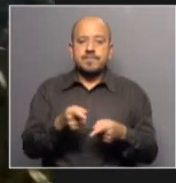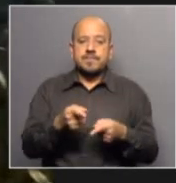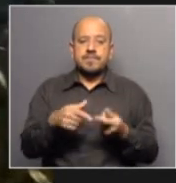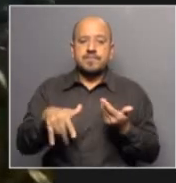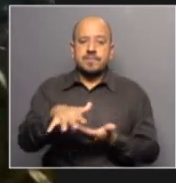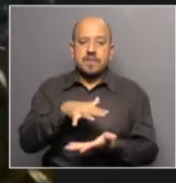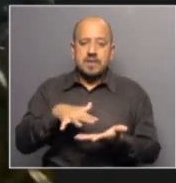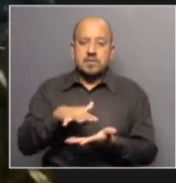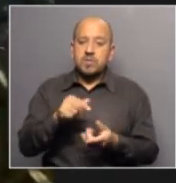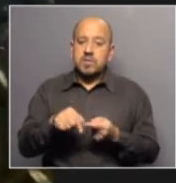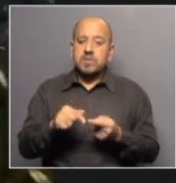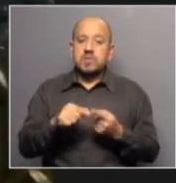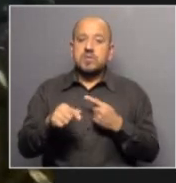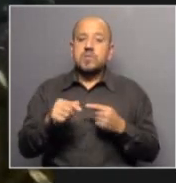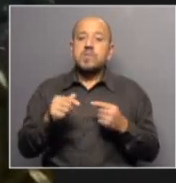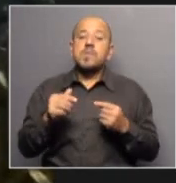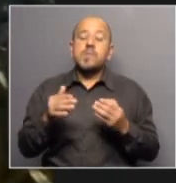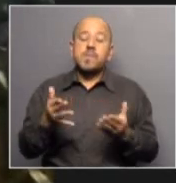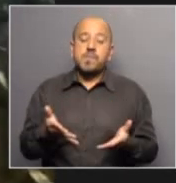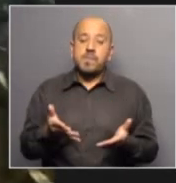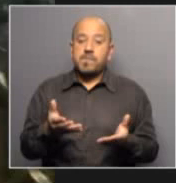El panorama, no es muy, muy alentador,